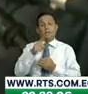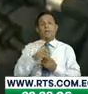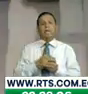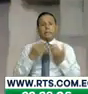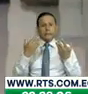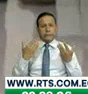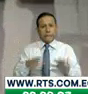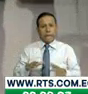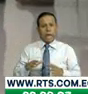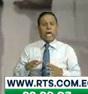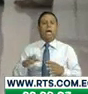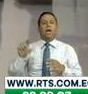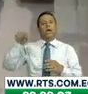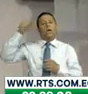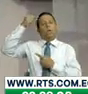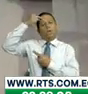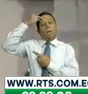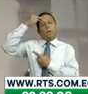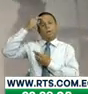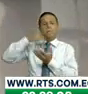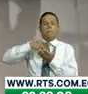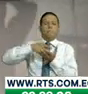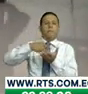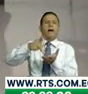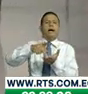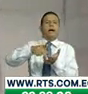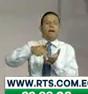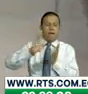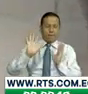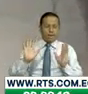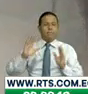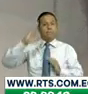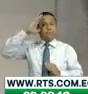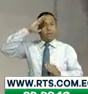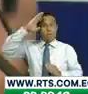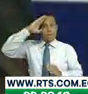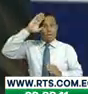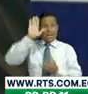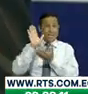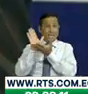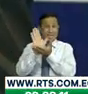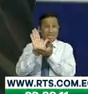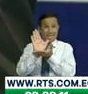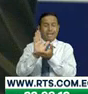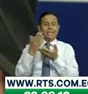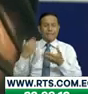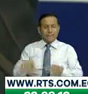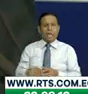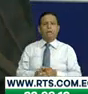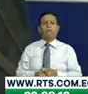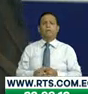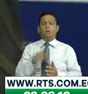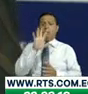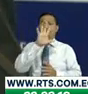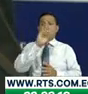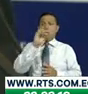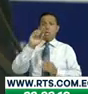cancelaría la deuda pendiente con el Instituto de Seguridad Social de las Fuerzas Armadas. Los 500 millones no es de este